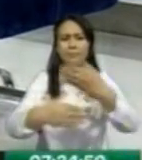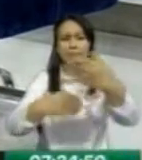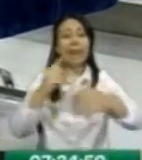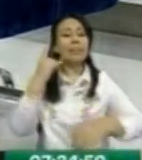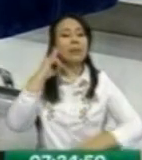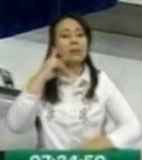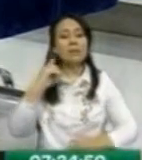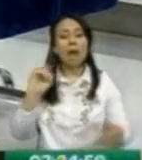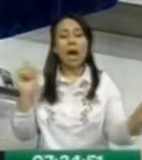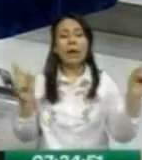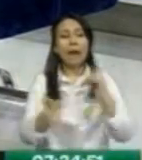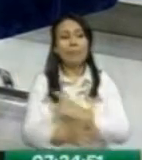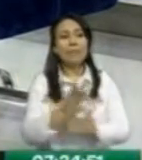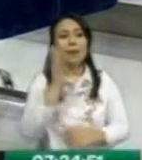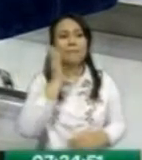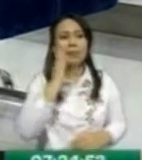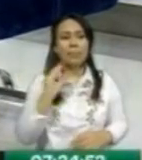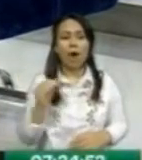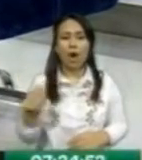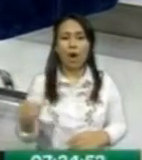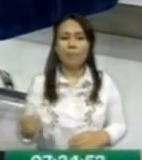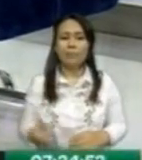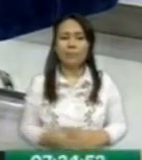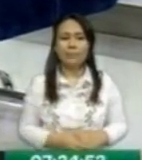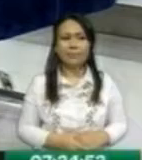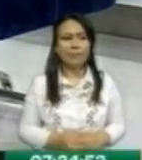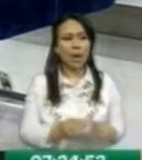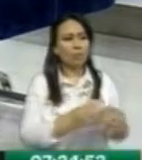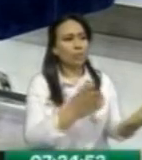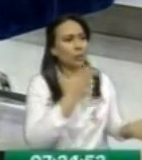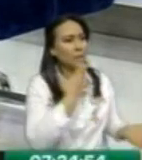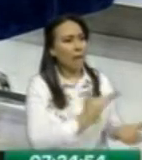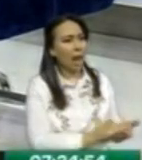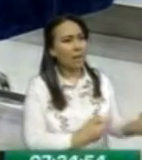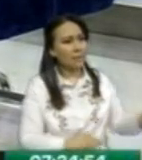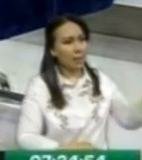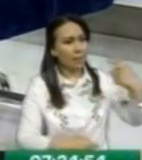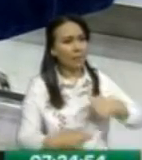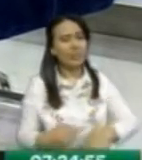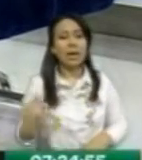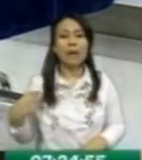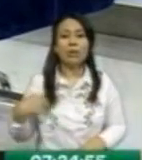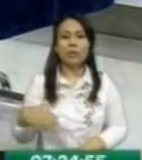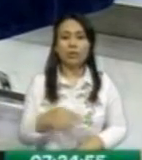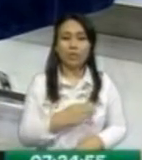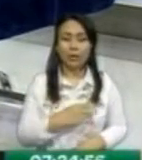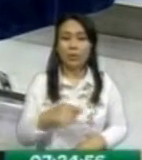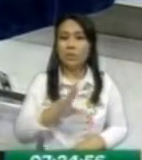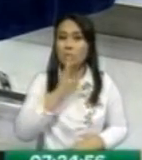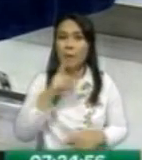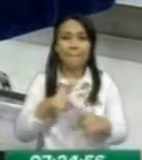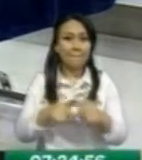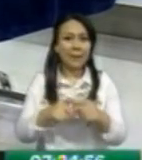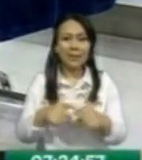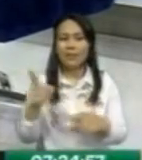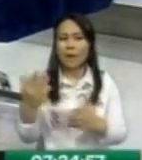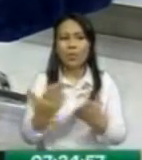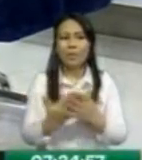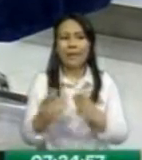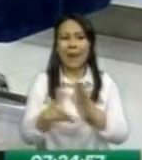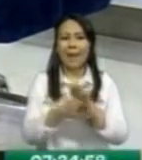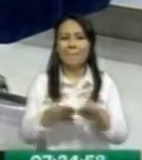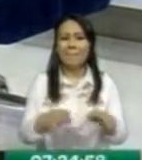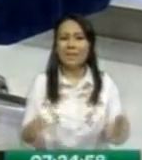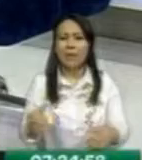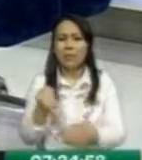niñas convirtiéndose en madres a una edad tan tierna. Muchísimas gracias por Lisa, haber estado con nosotros, y vamos a estar muy pendientes